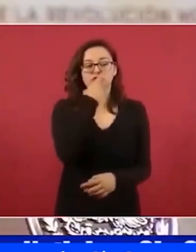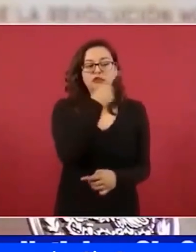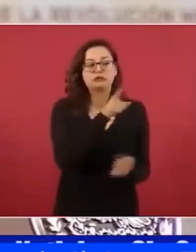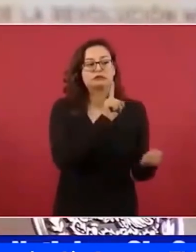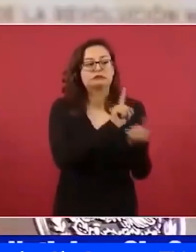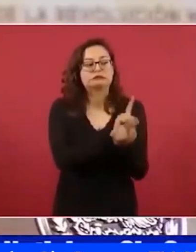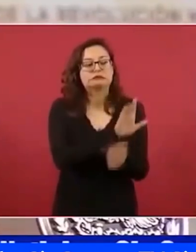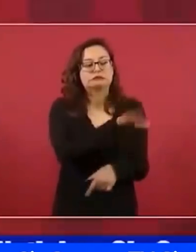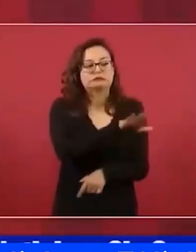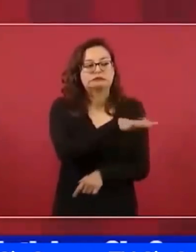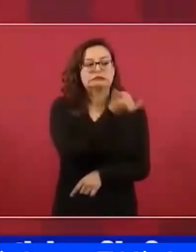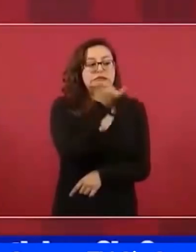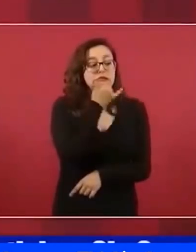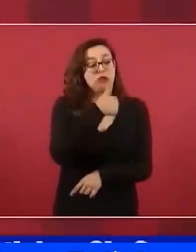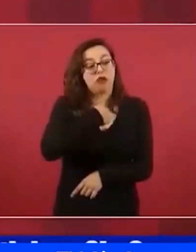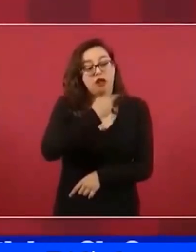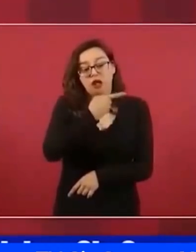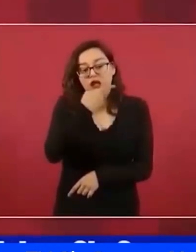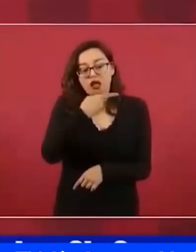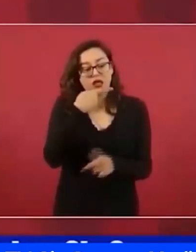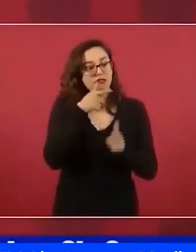no hablo de corrido.